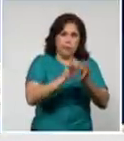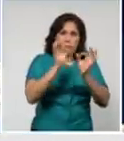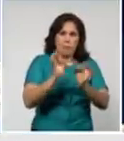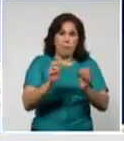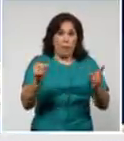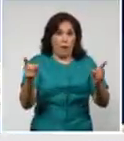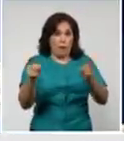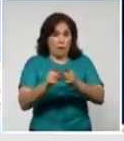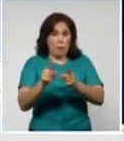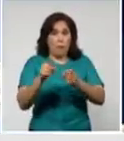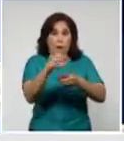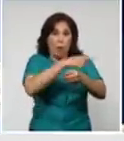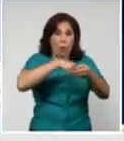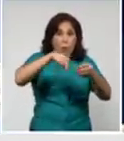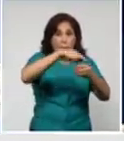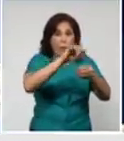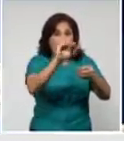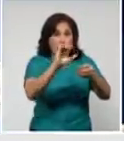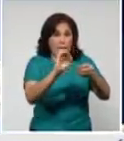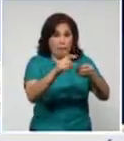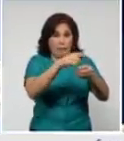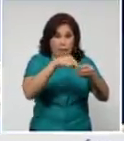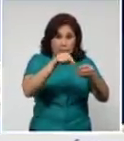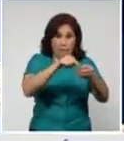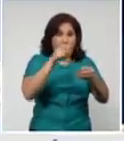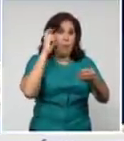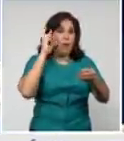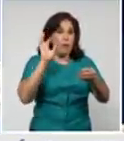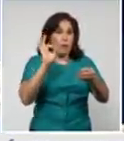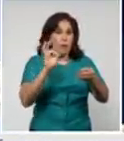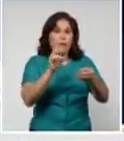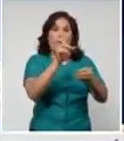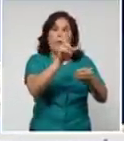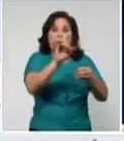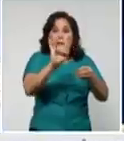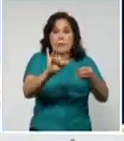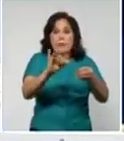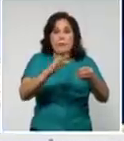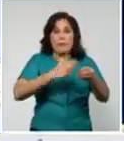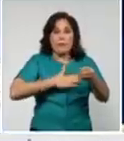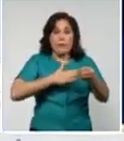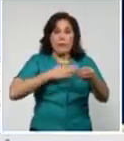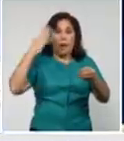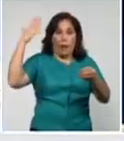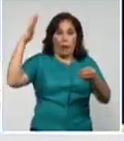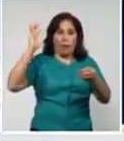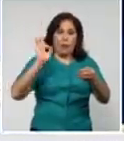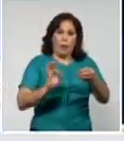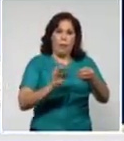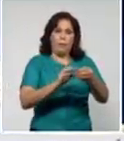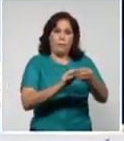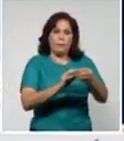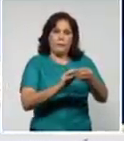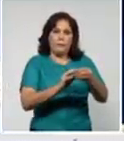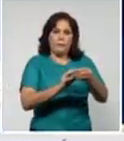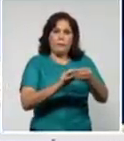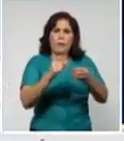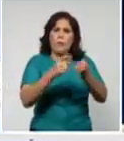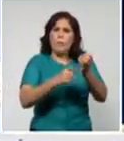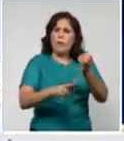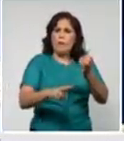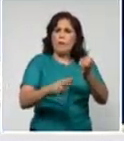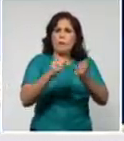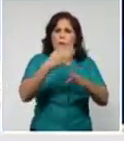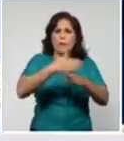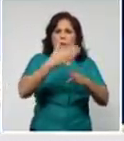los 60 casos diagnosticados, 17 son importados de las provincias